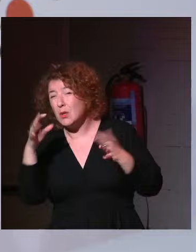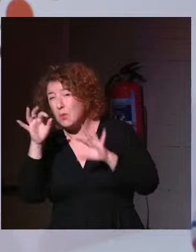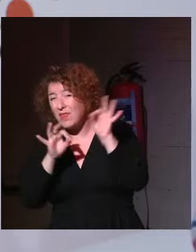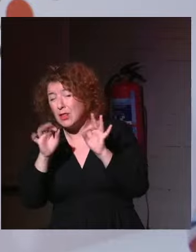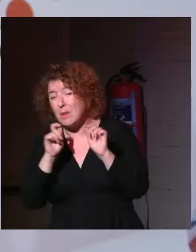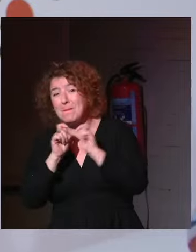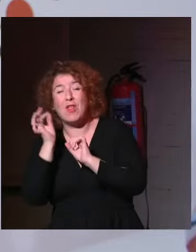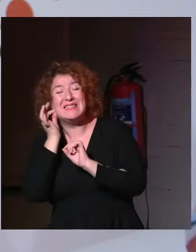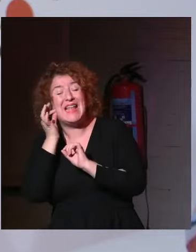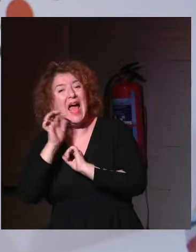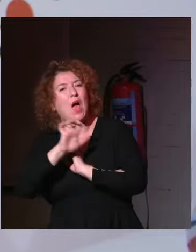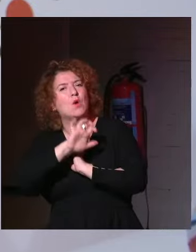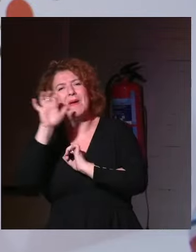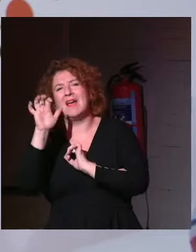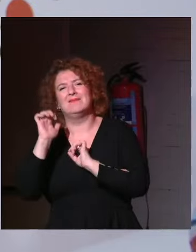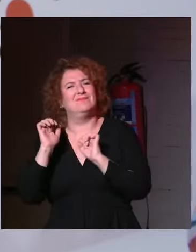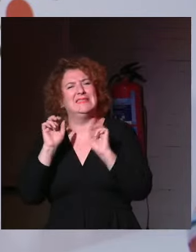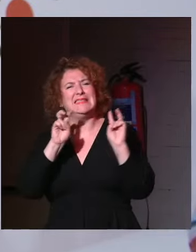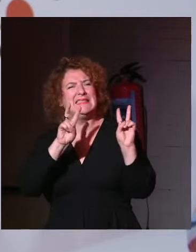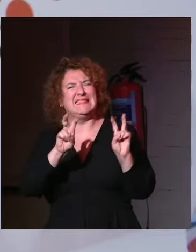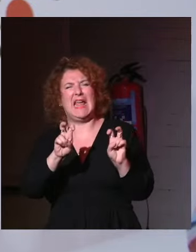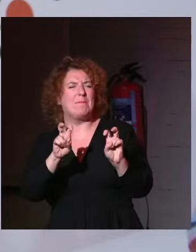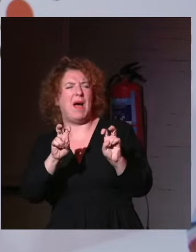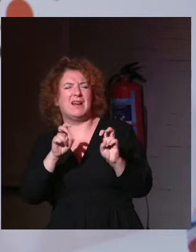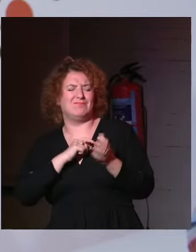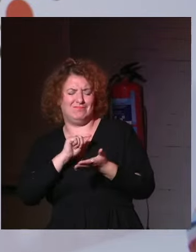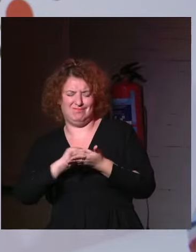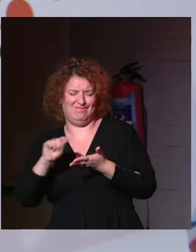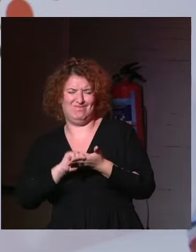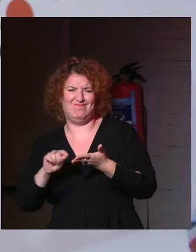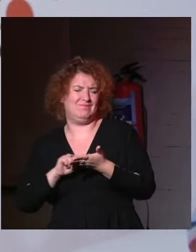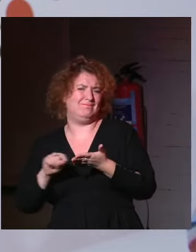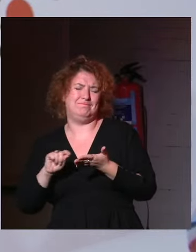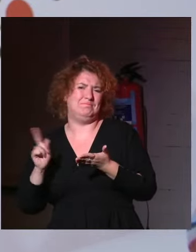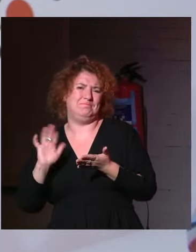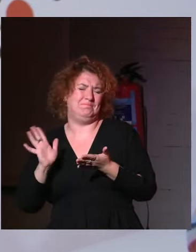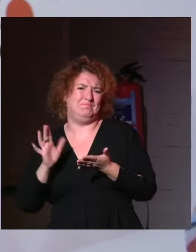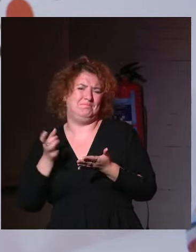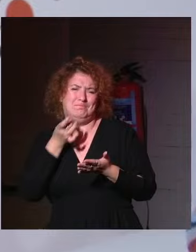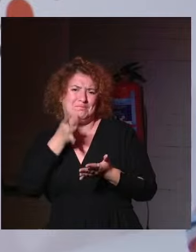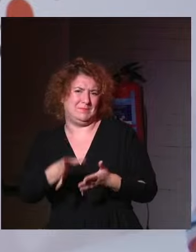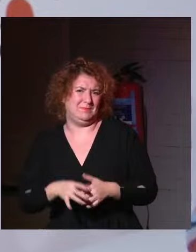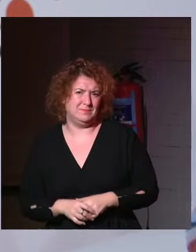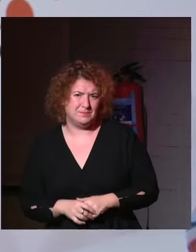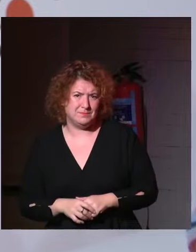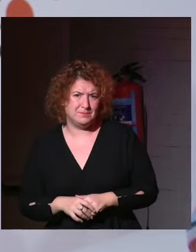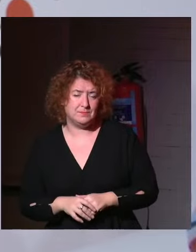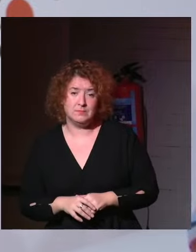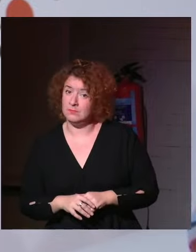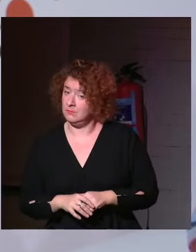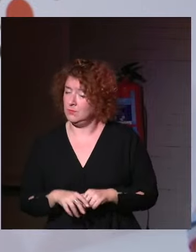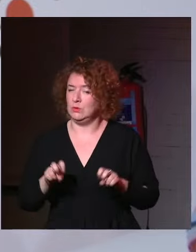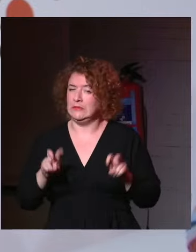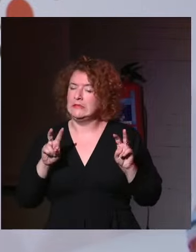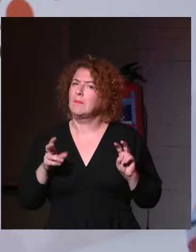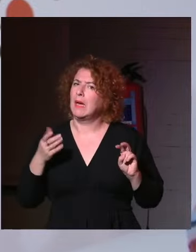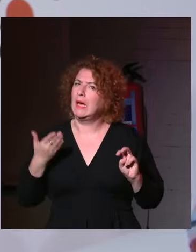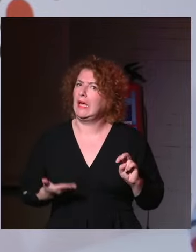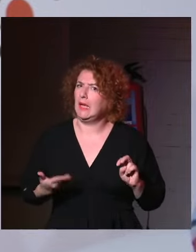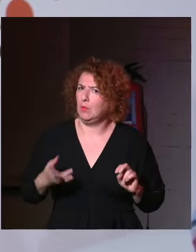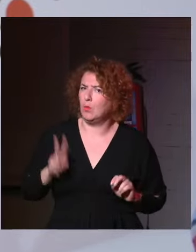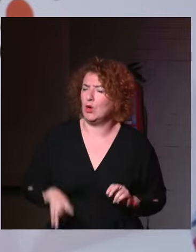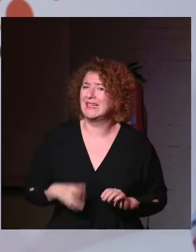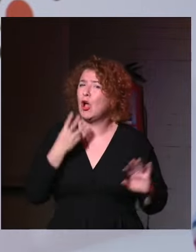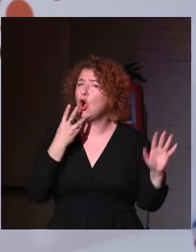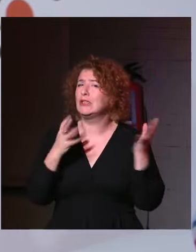ya evita tratar determinados temas en notas no Entonces esto es realmente muy importante un